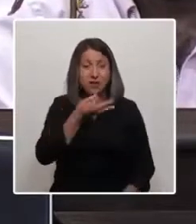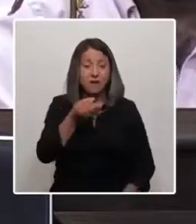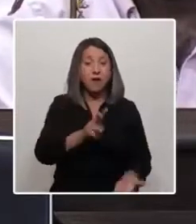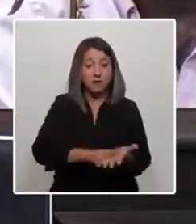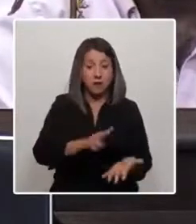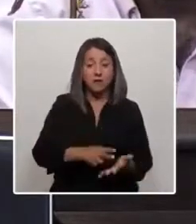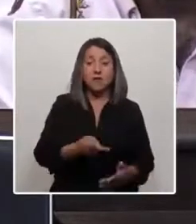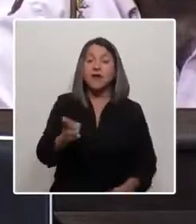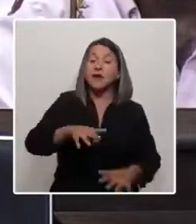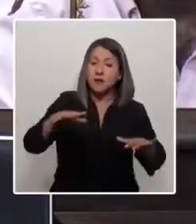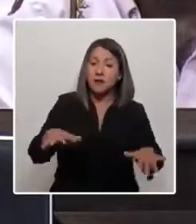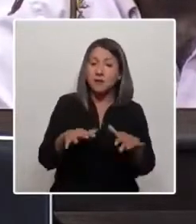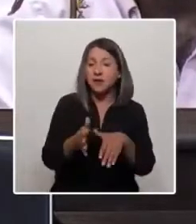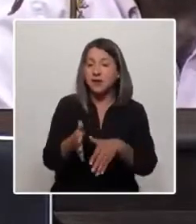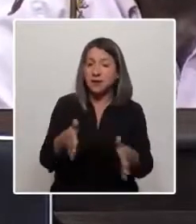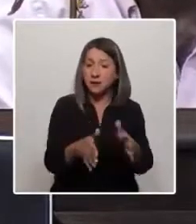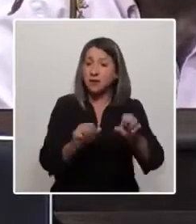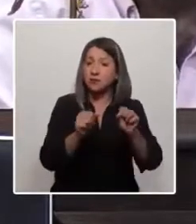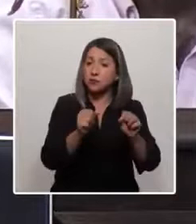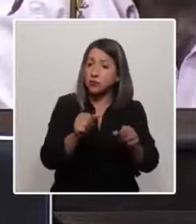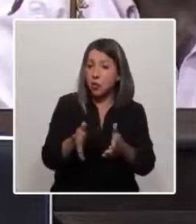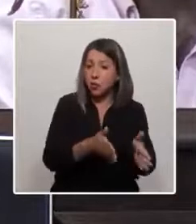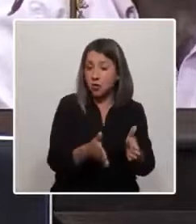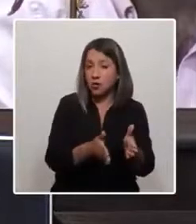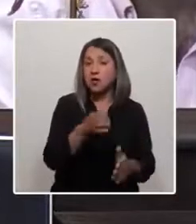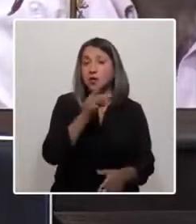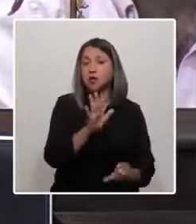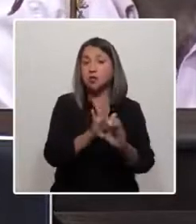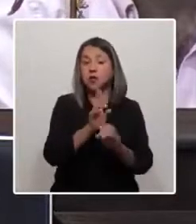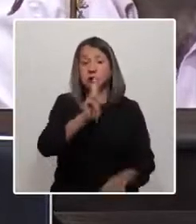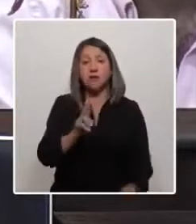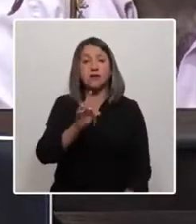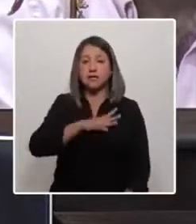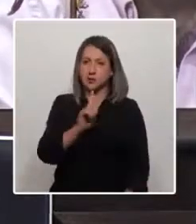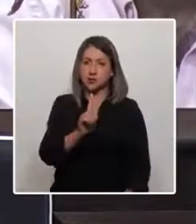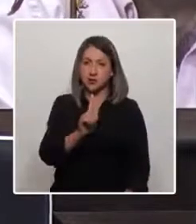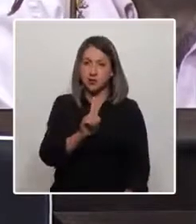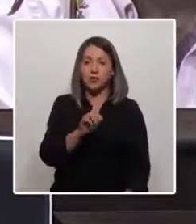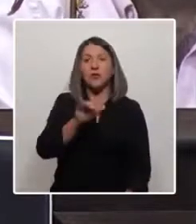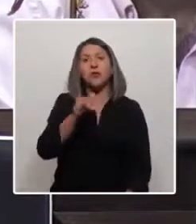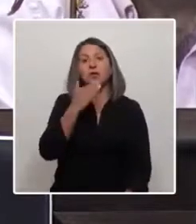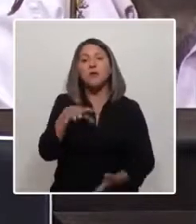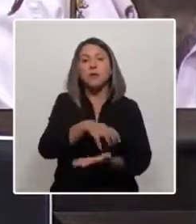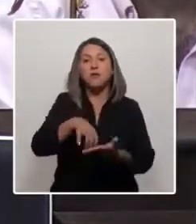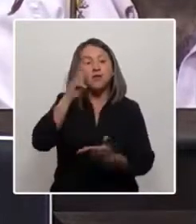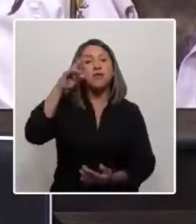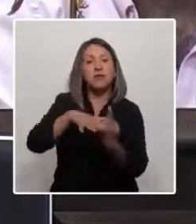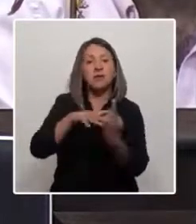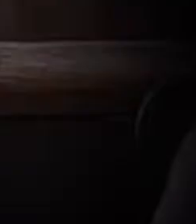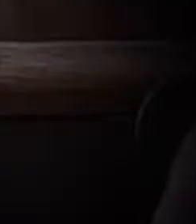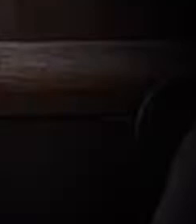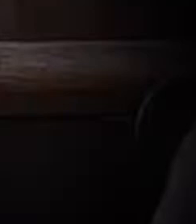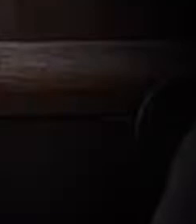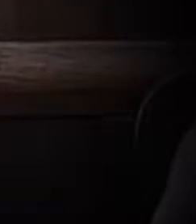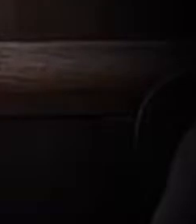si insisten en transitar por el camino que han tomado, esta no será la Constitución de la República de Chile, ni la de los pueblos indígenas, sino la Constitución